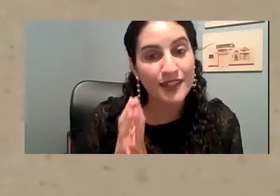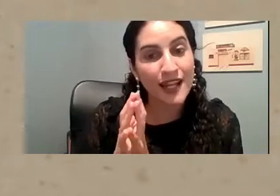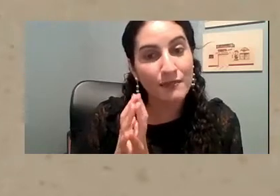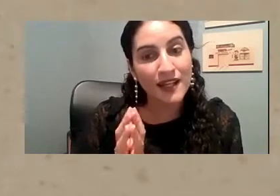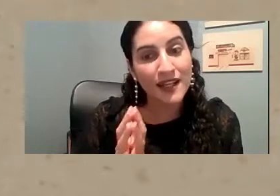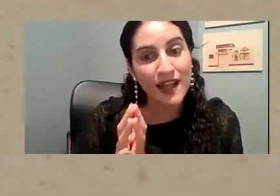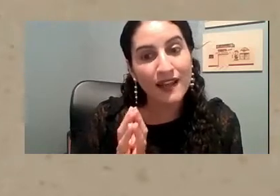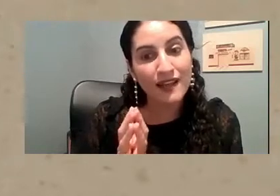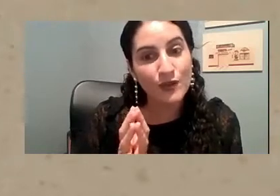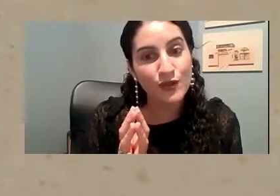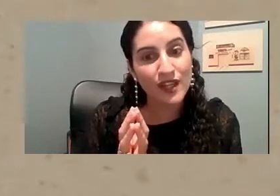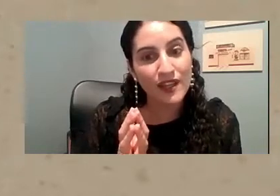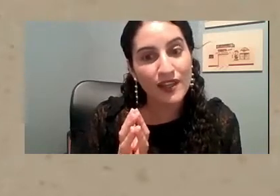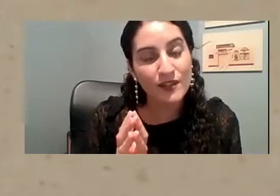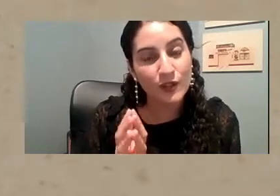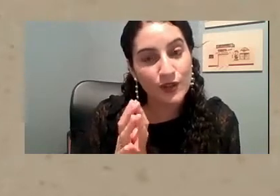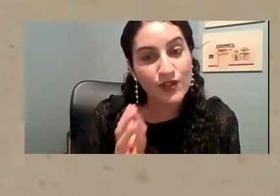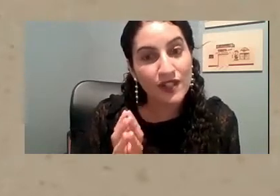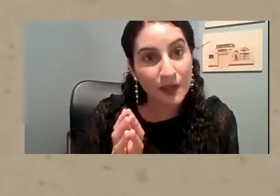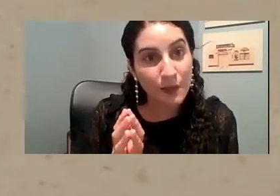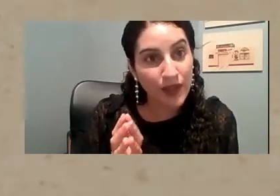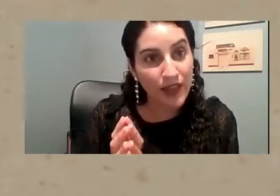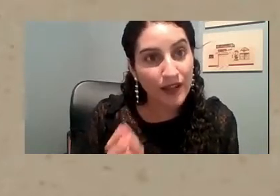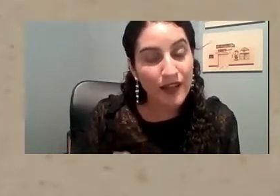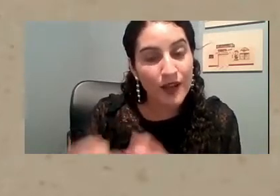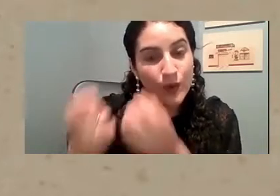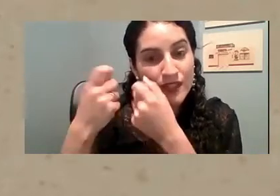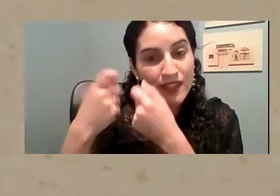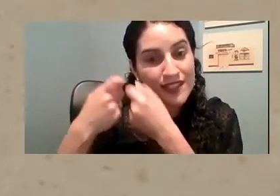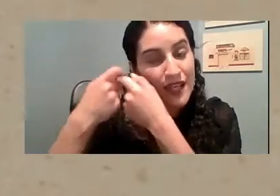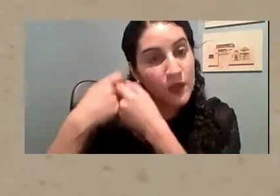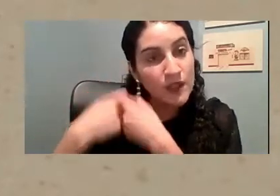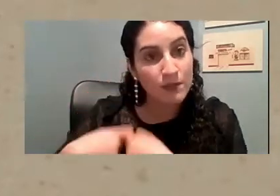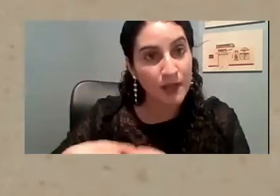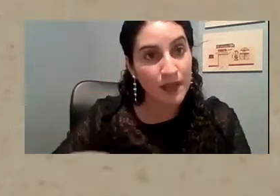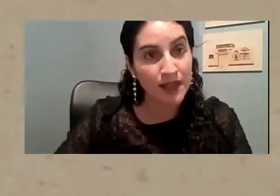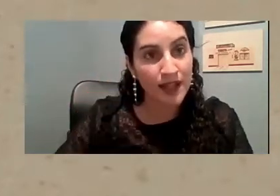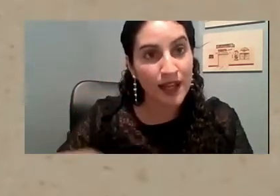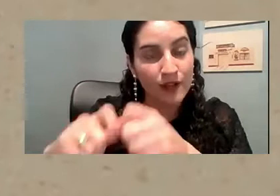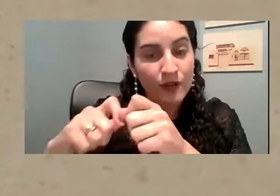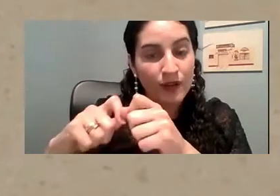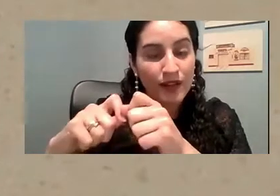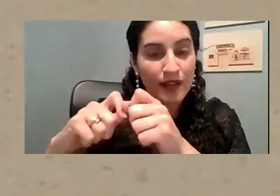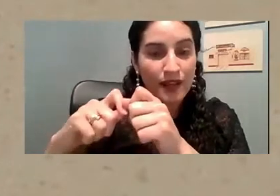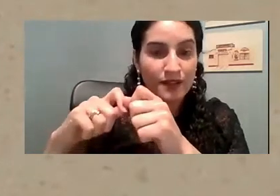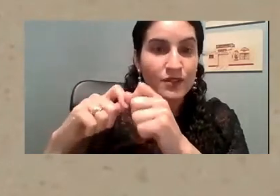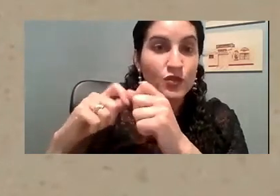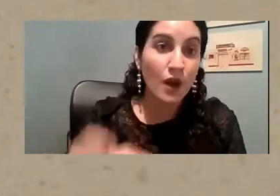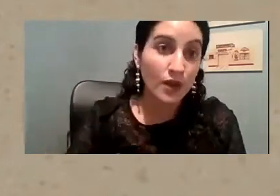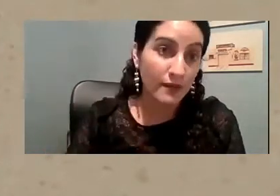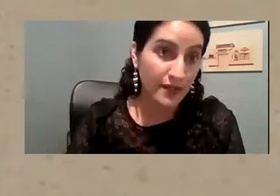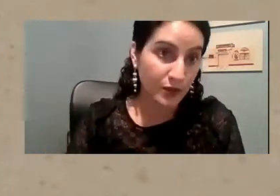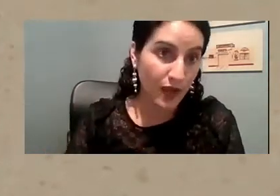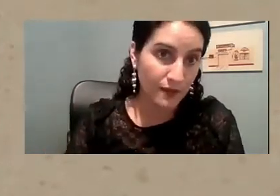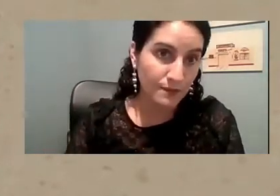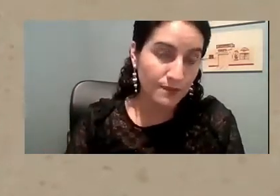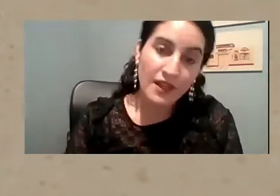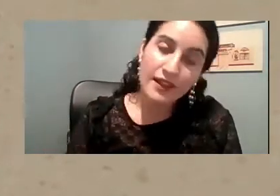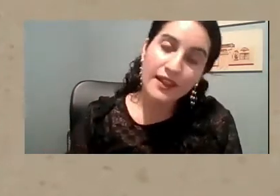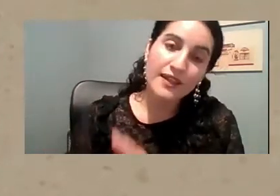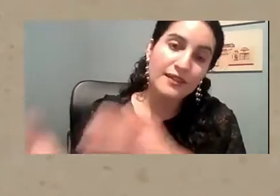diseñado de tal manera que ustedes, los docentes, puedan utilizarlo y implementarlo en su aula